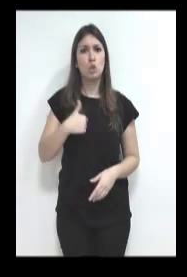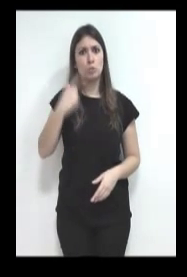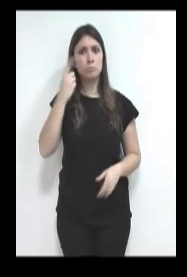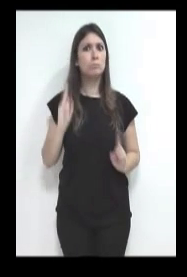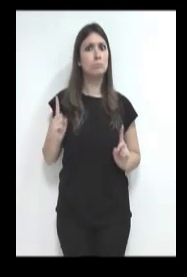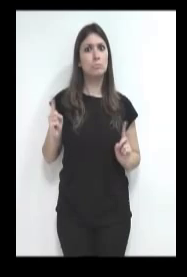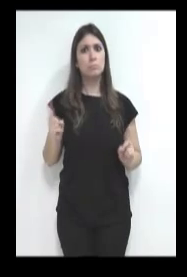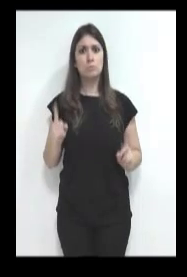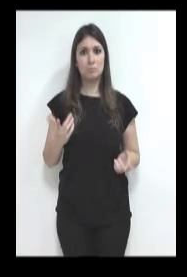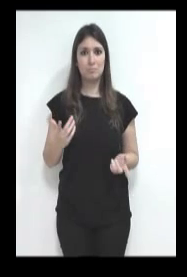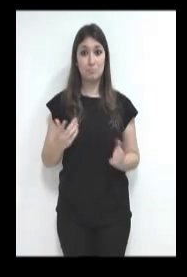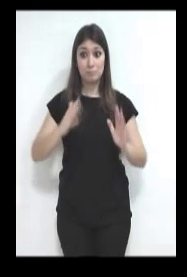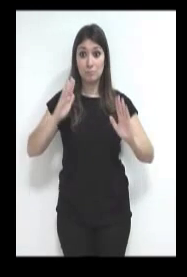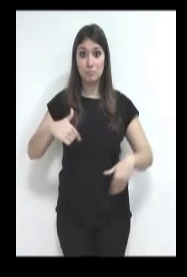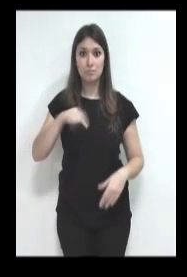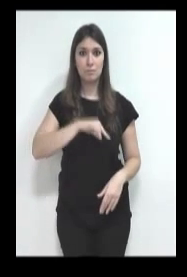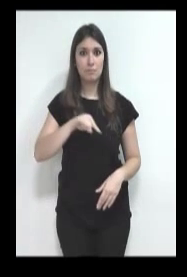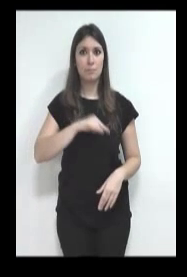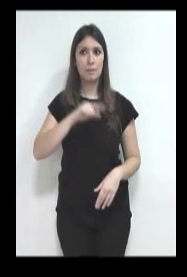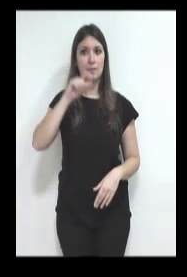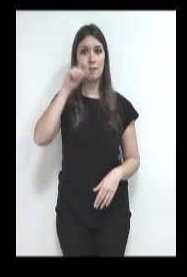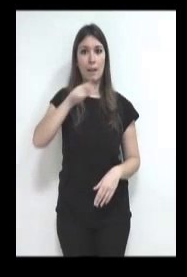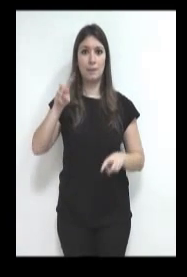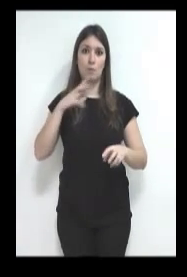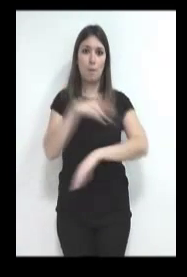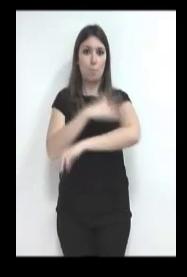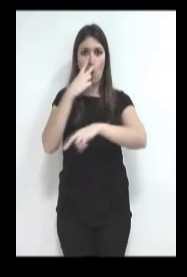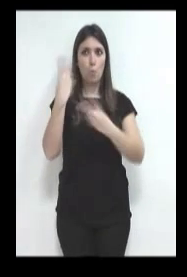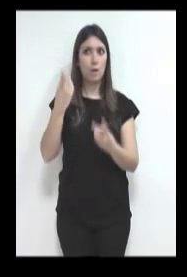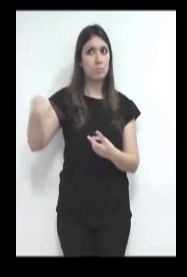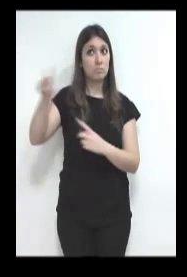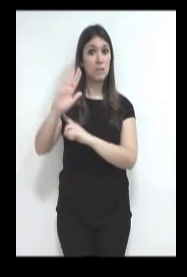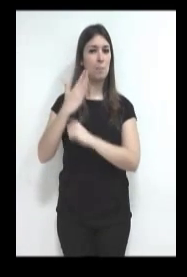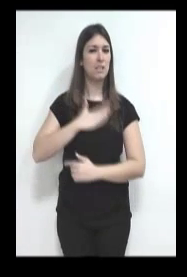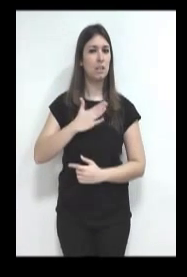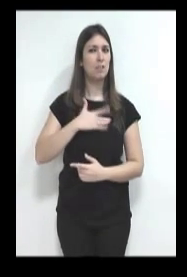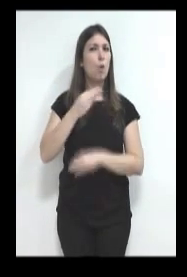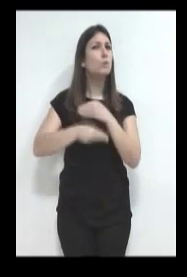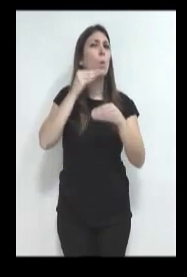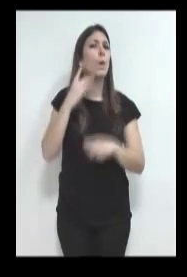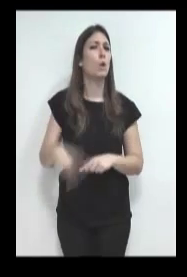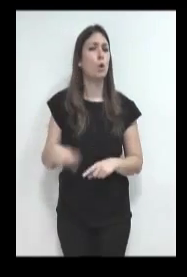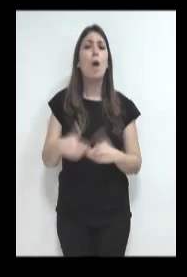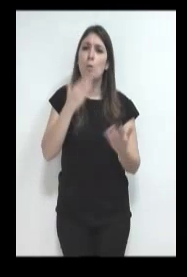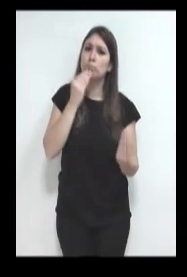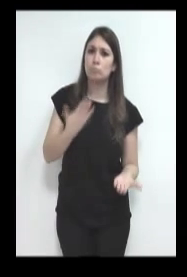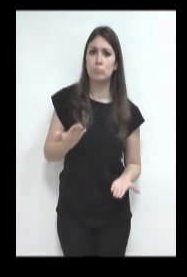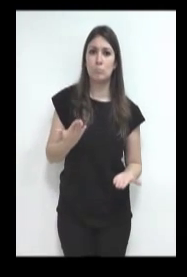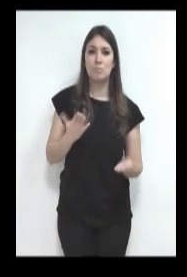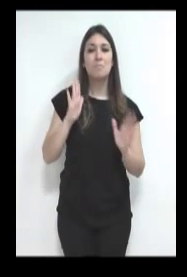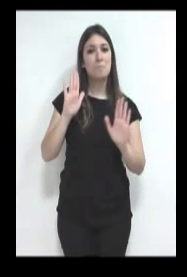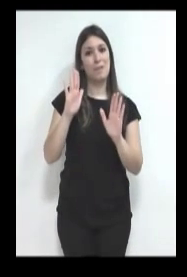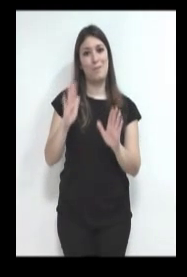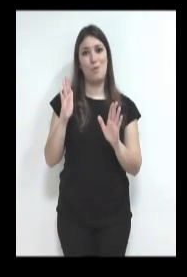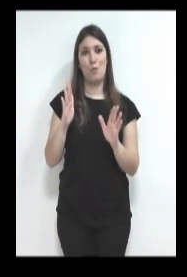para asegurarnos que nuestros representantes en las administraciones usan bien las cosas. Tenemos que no